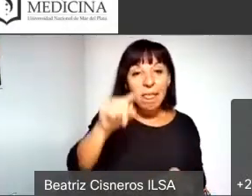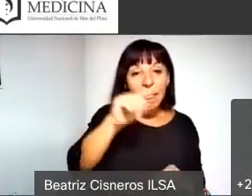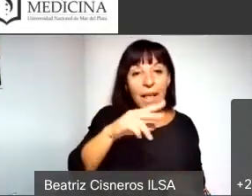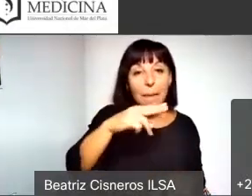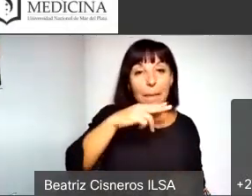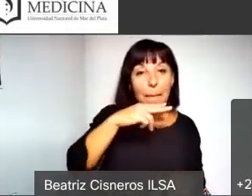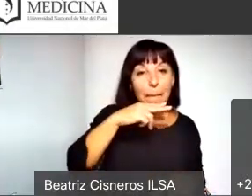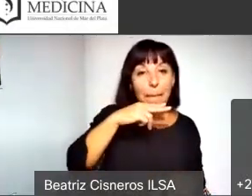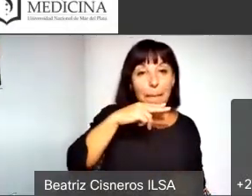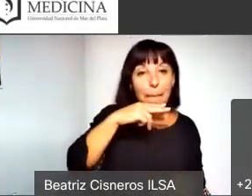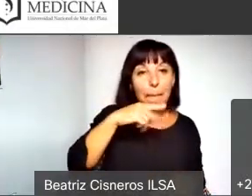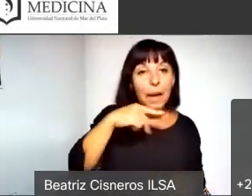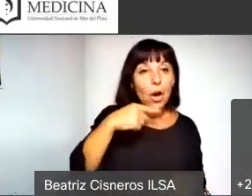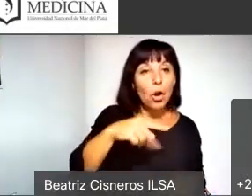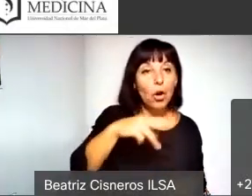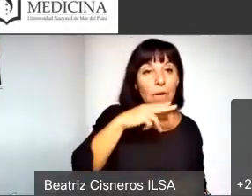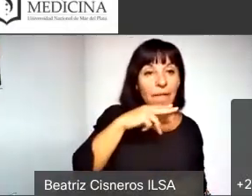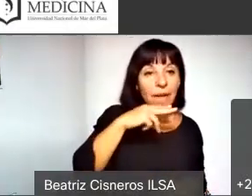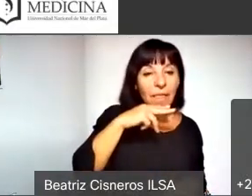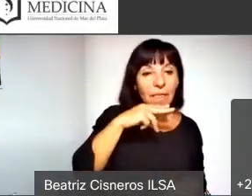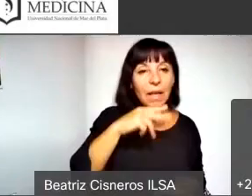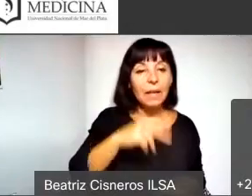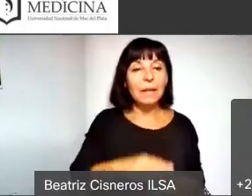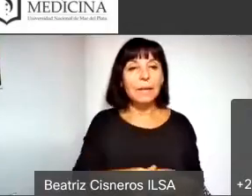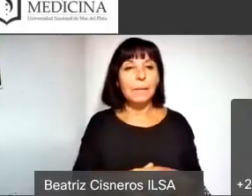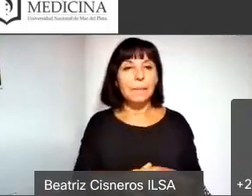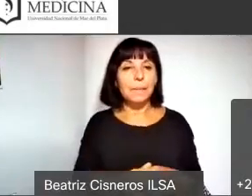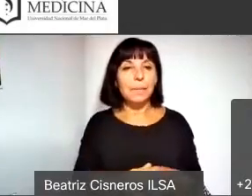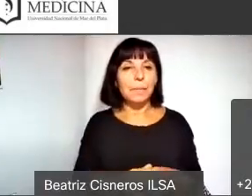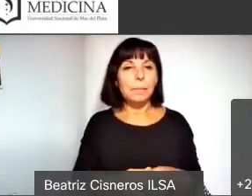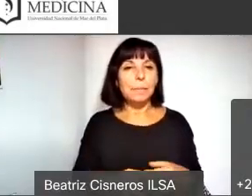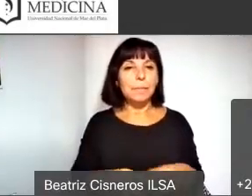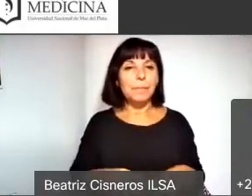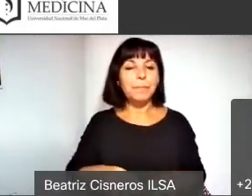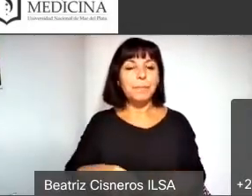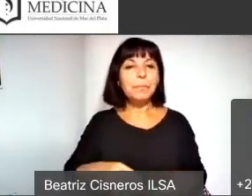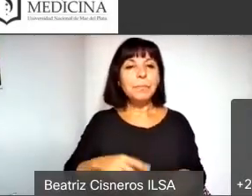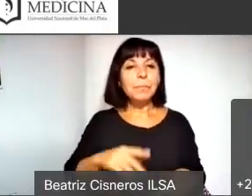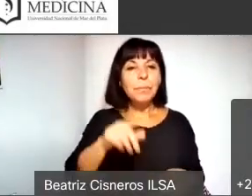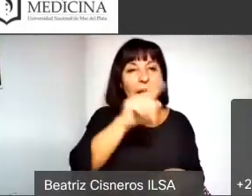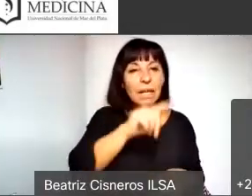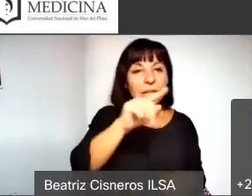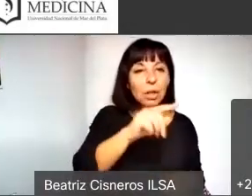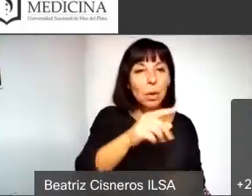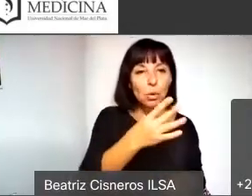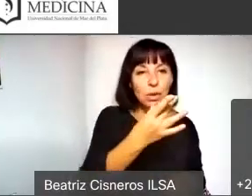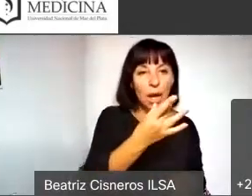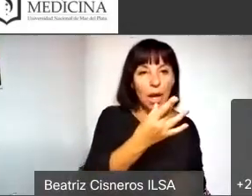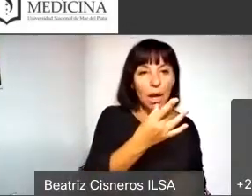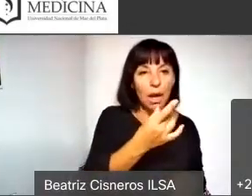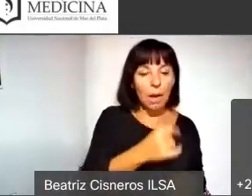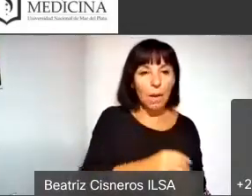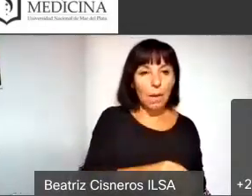a movilizar es el solvente, que es lo que se ve como si fueran círculos con líneas